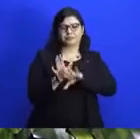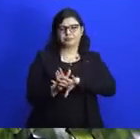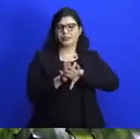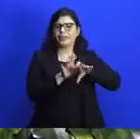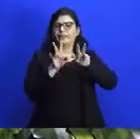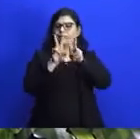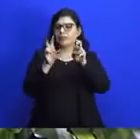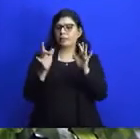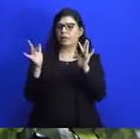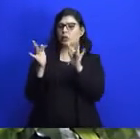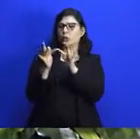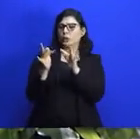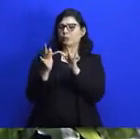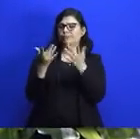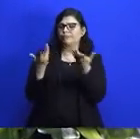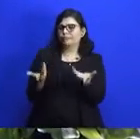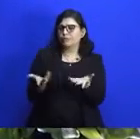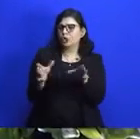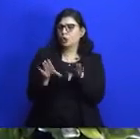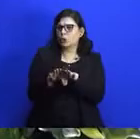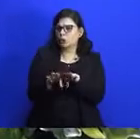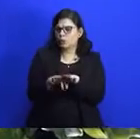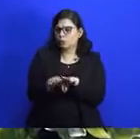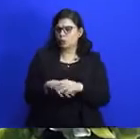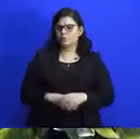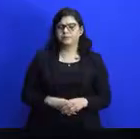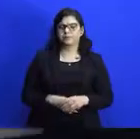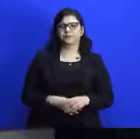Betty, cuéntanos cómo nos ayudamos a las familias mexicanas.